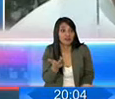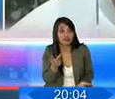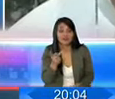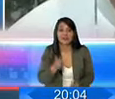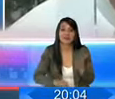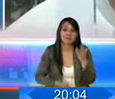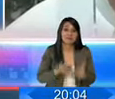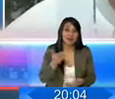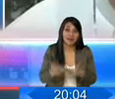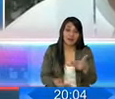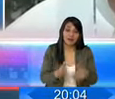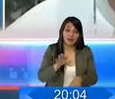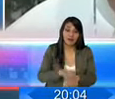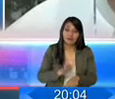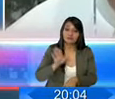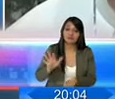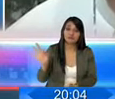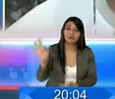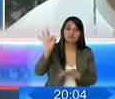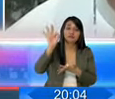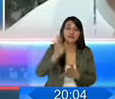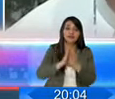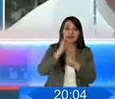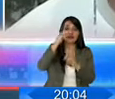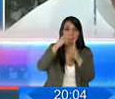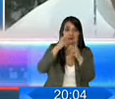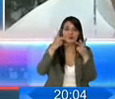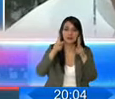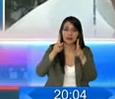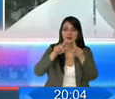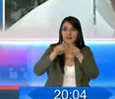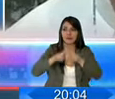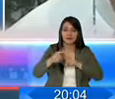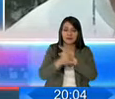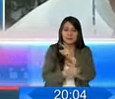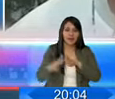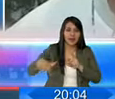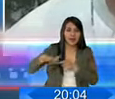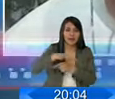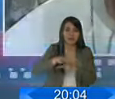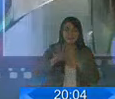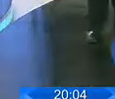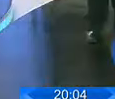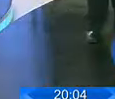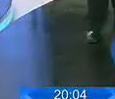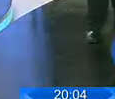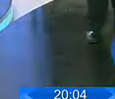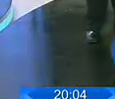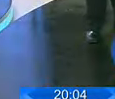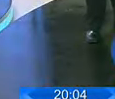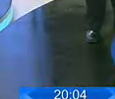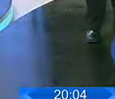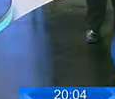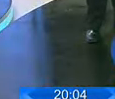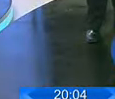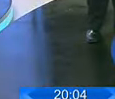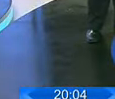próximos días por parte de representantes de la Iglesia y también de otros estados. Bueno, esto tenemos un desarrollo mayor